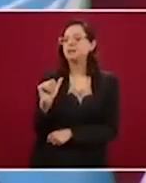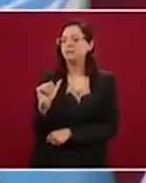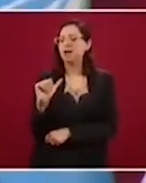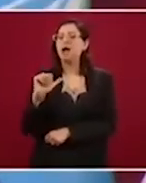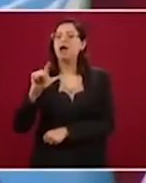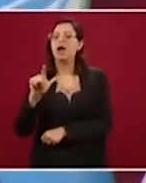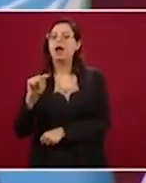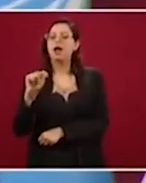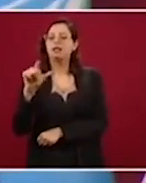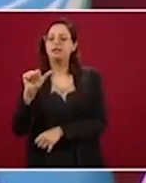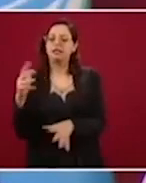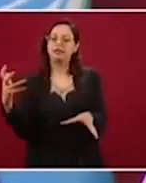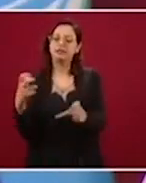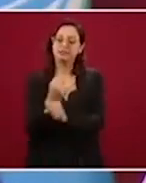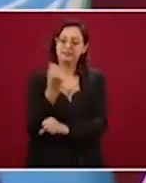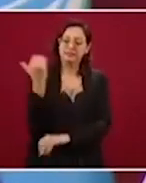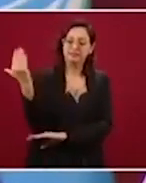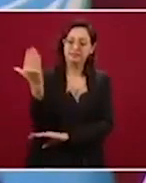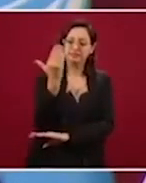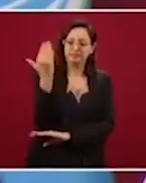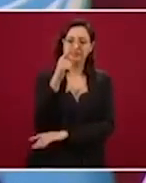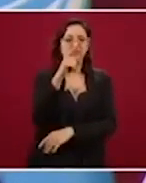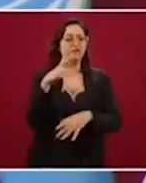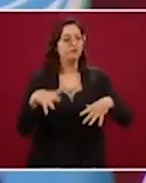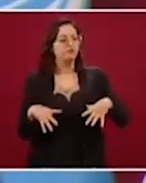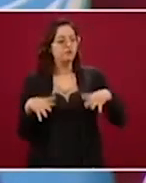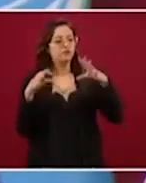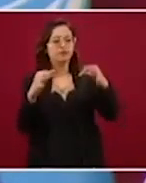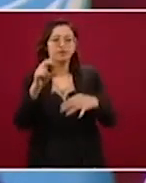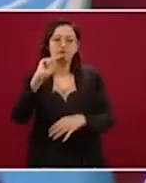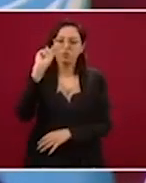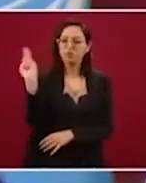la enseñanza de las lenguas.